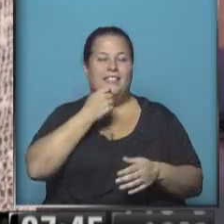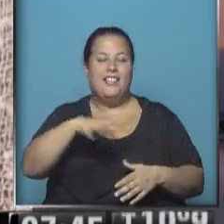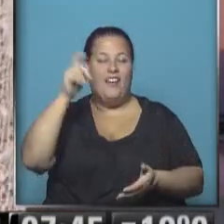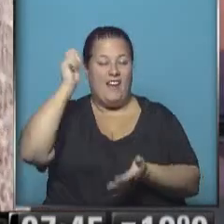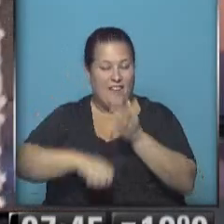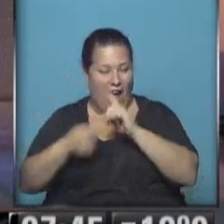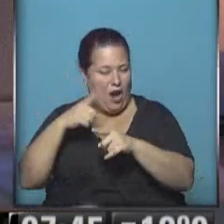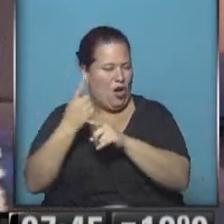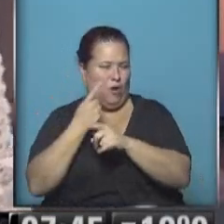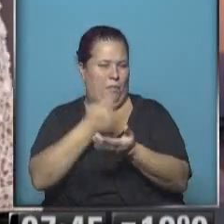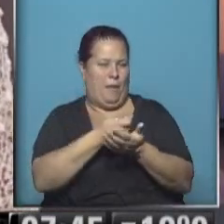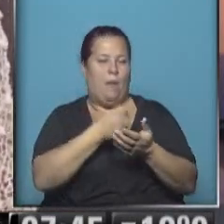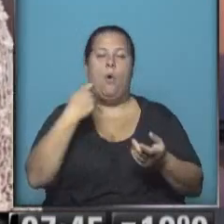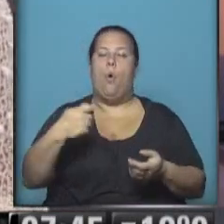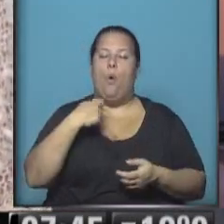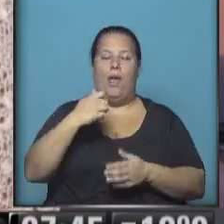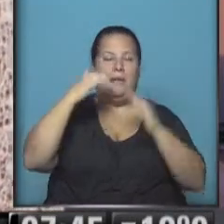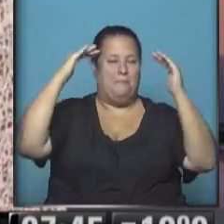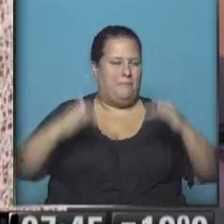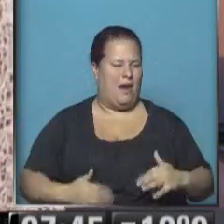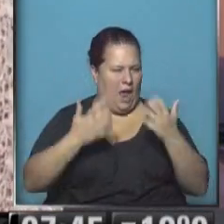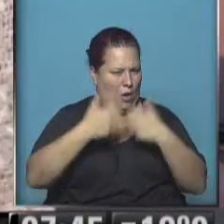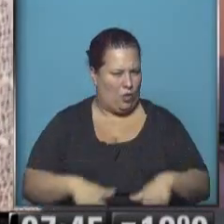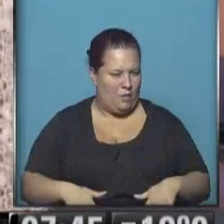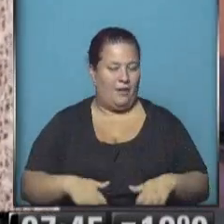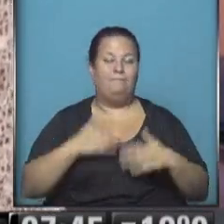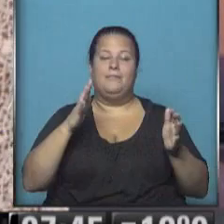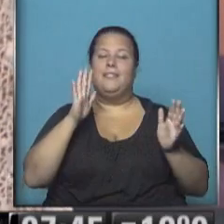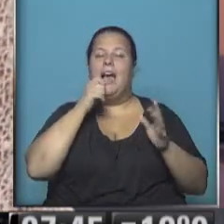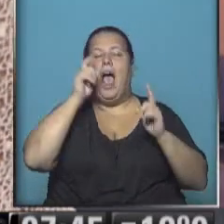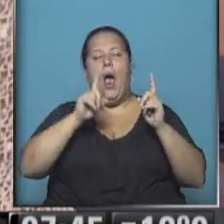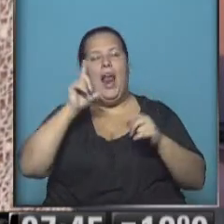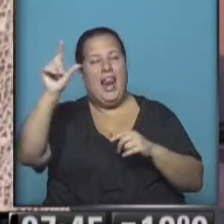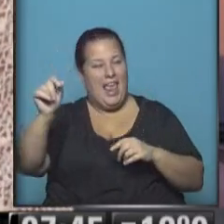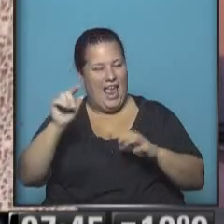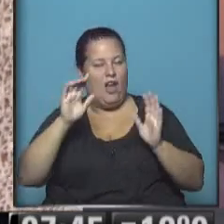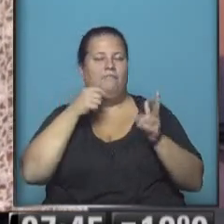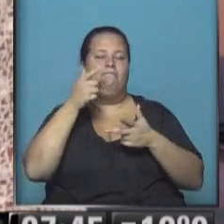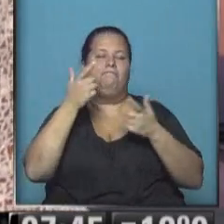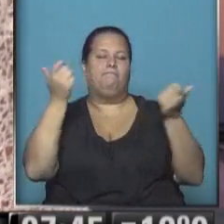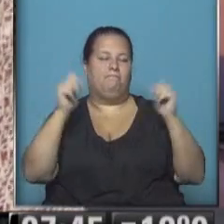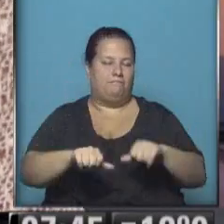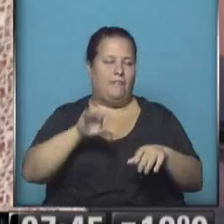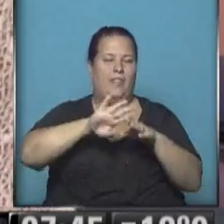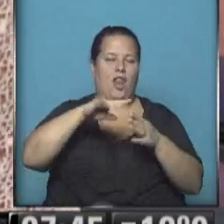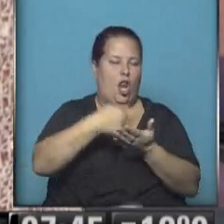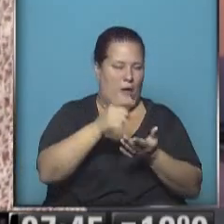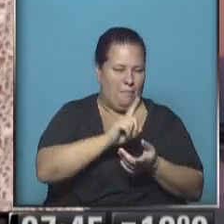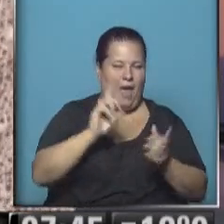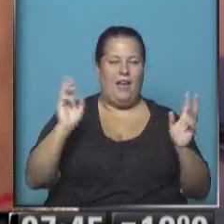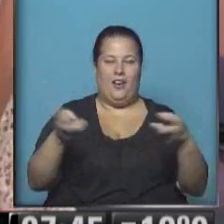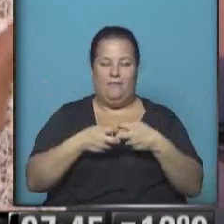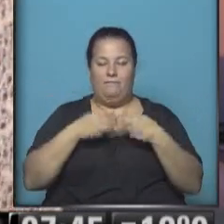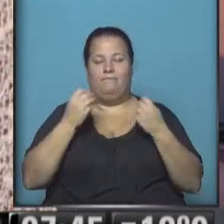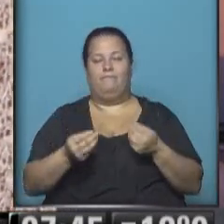firmado un acuerdo porque las jubilaciones bajan automáticamente salvando las distancias si hablamos de default cese de pagos y corralito